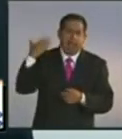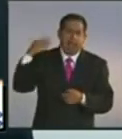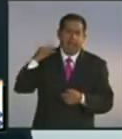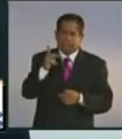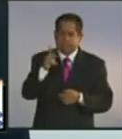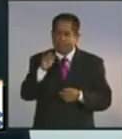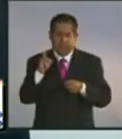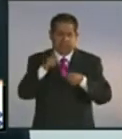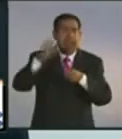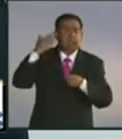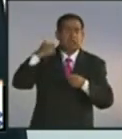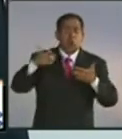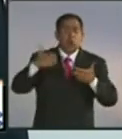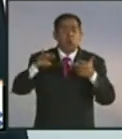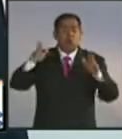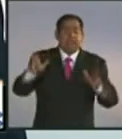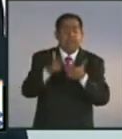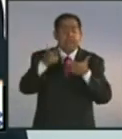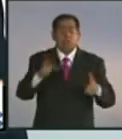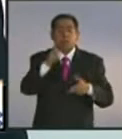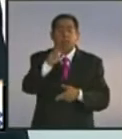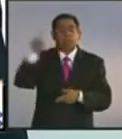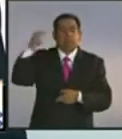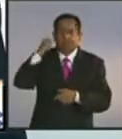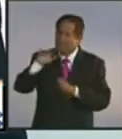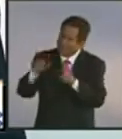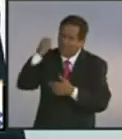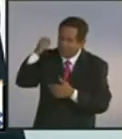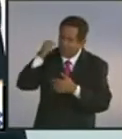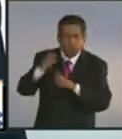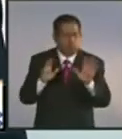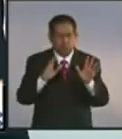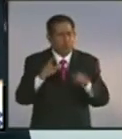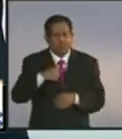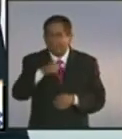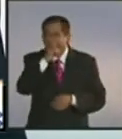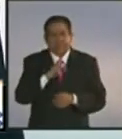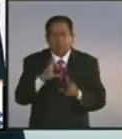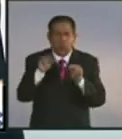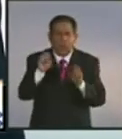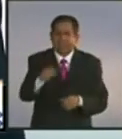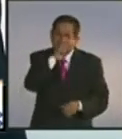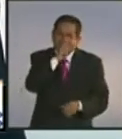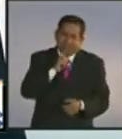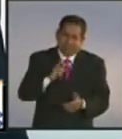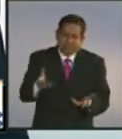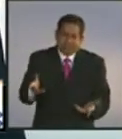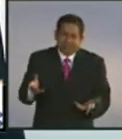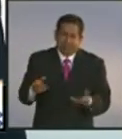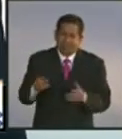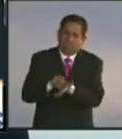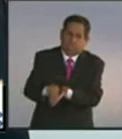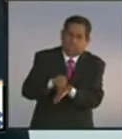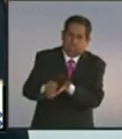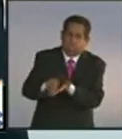es lindo del PRI, eso es cierto, tampoco. Sí, en Tabasco, no es cierto. Es la misma calumnia